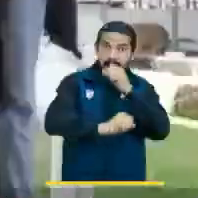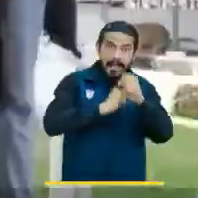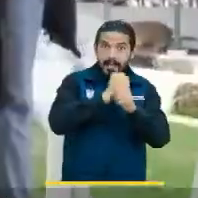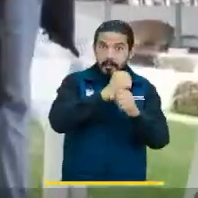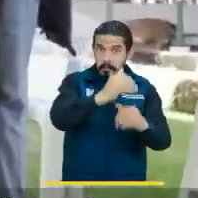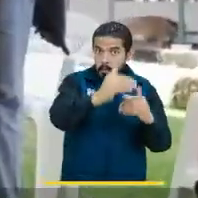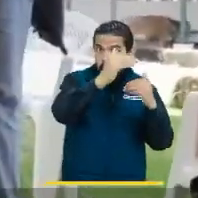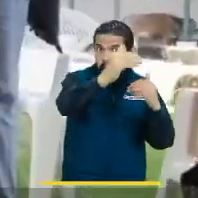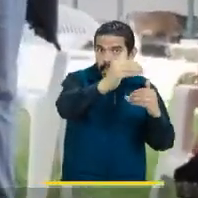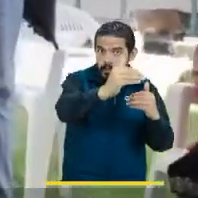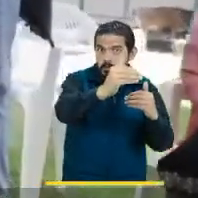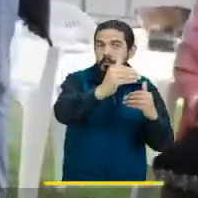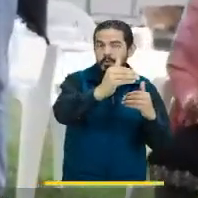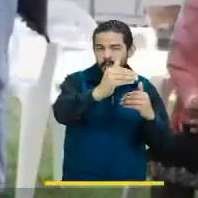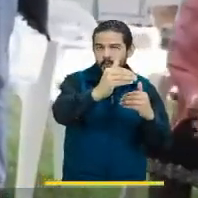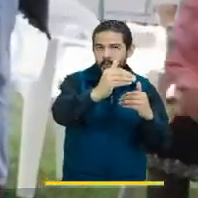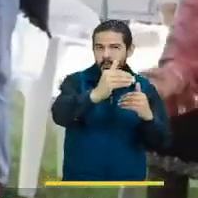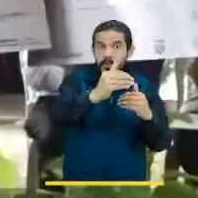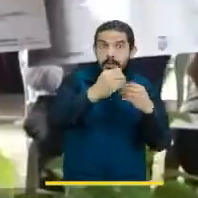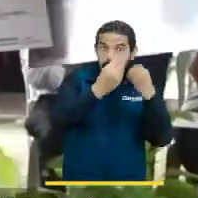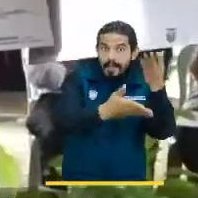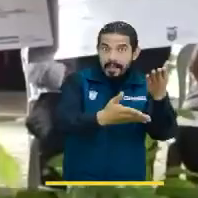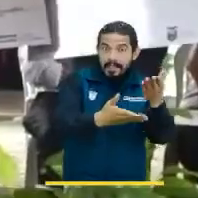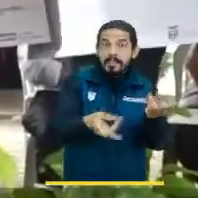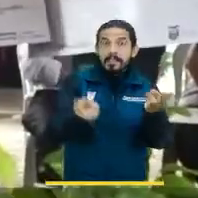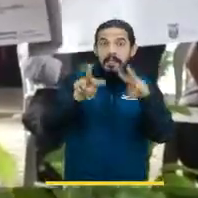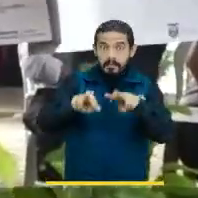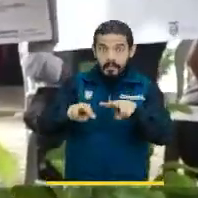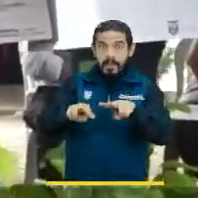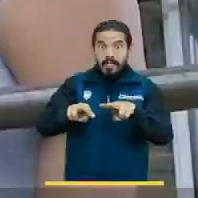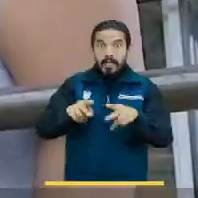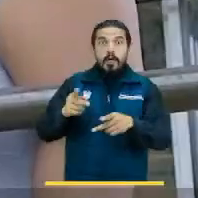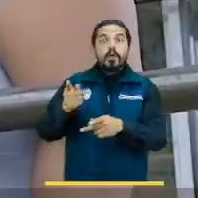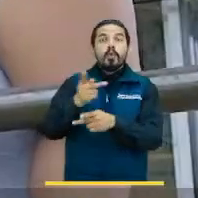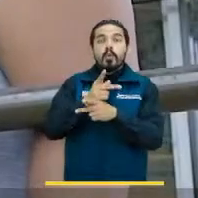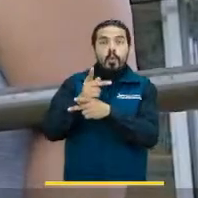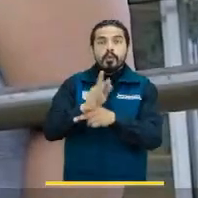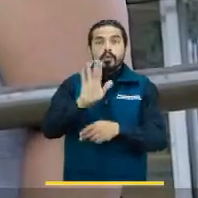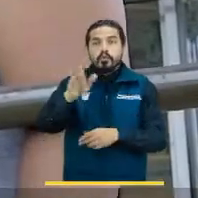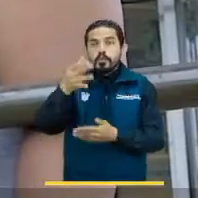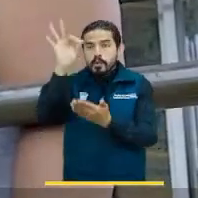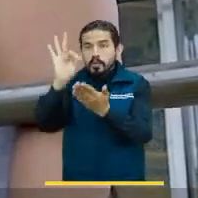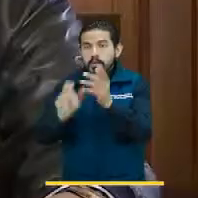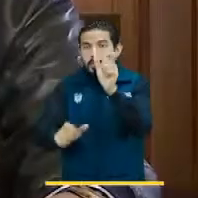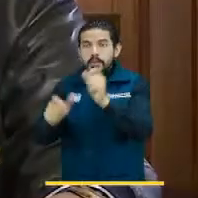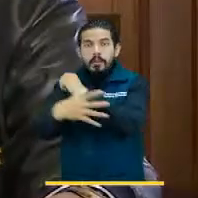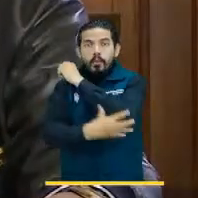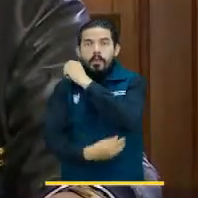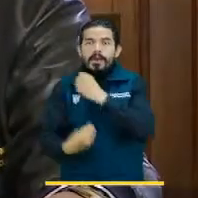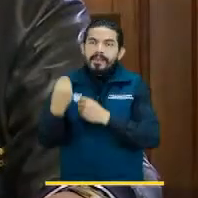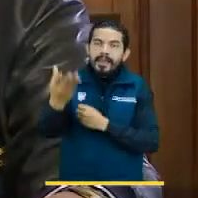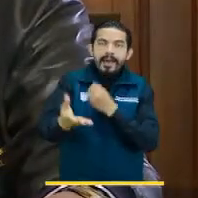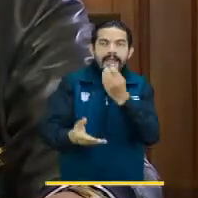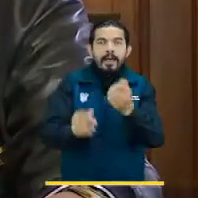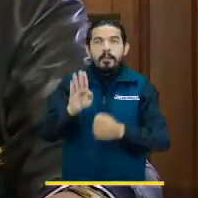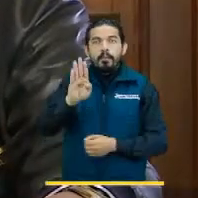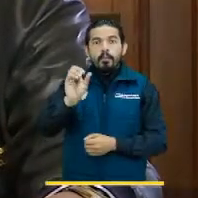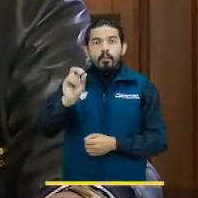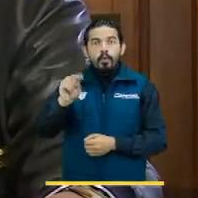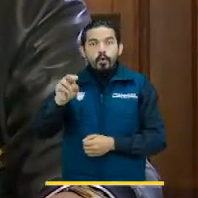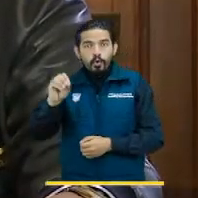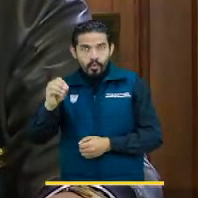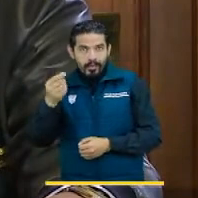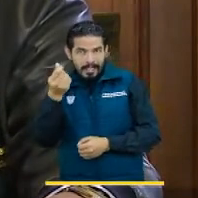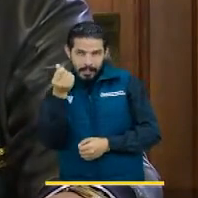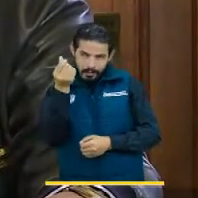el presupuesto de los más vulnerables con el bono de desarrollo humano para que la ayuda llegue a los